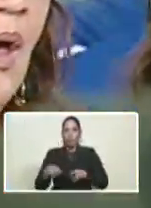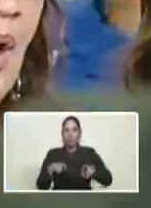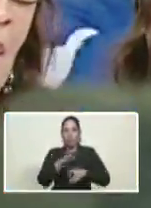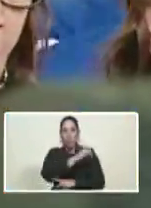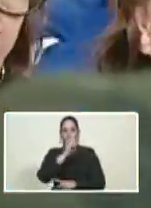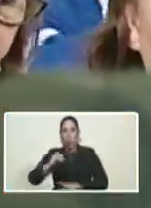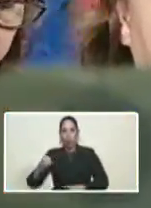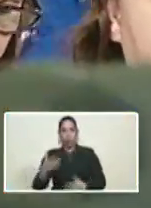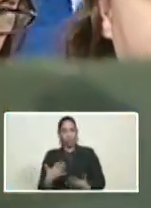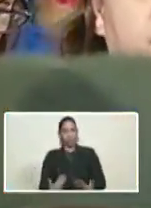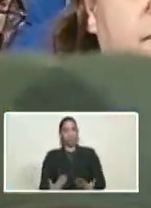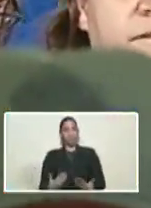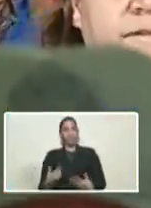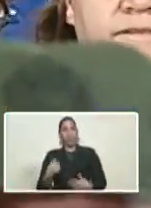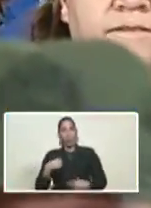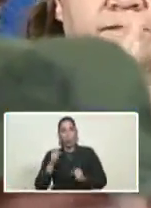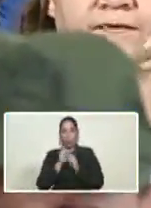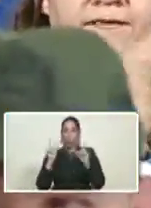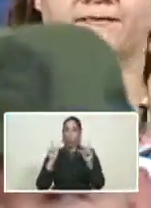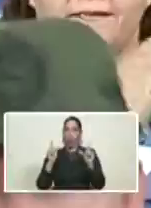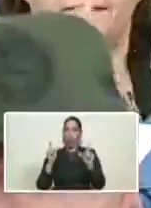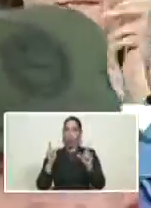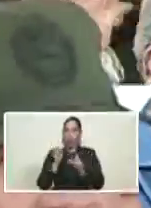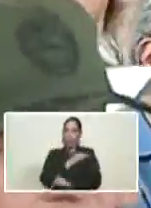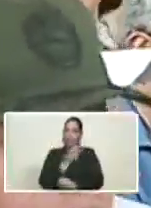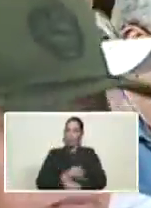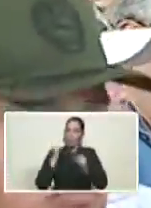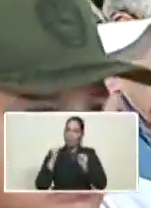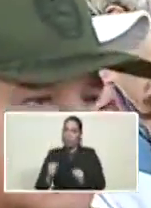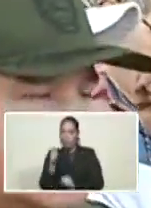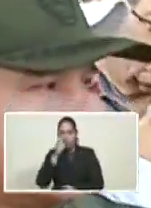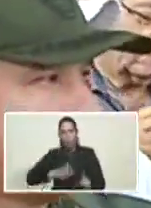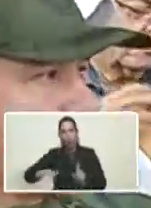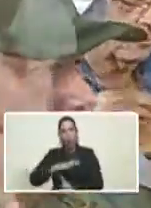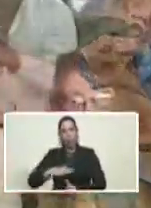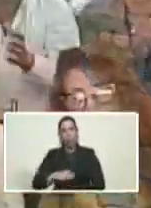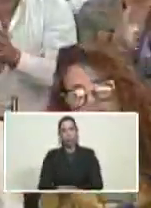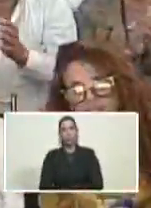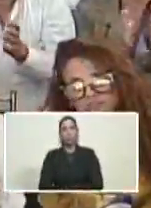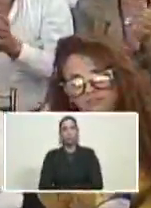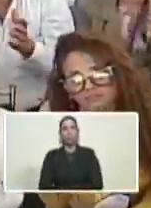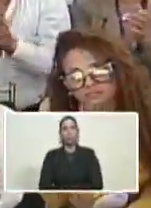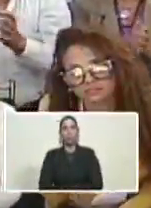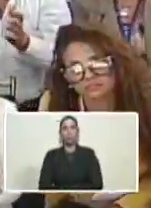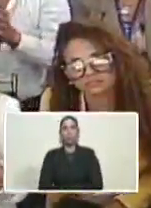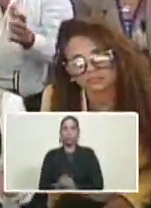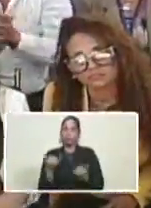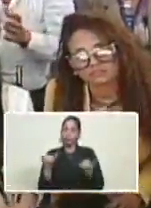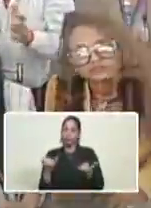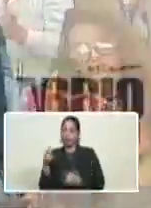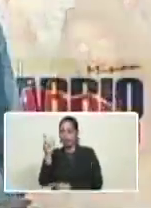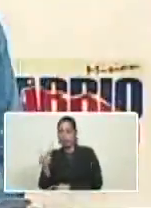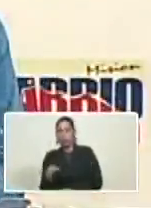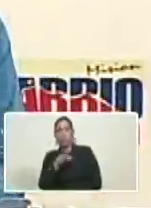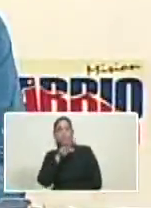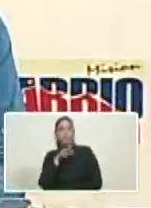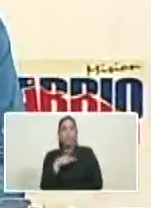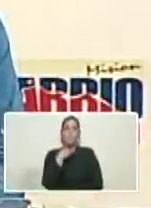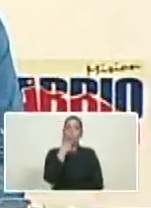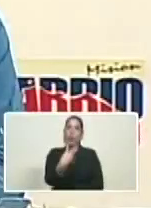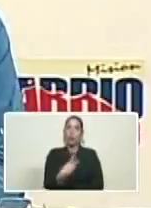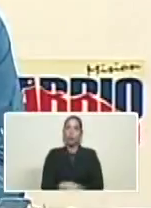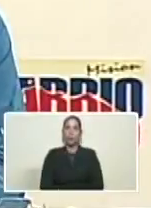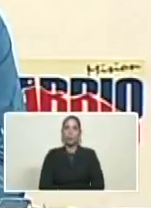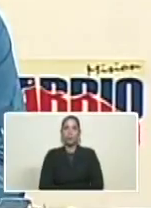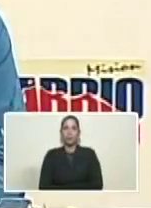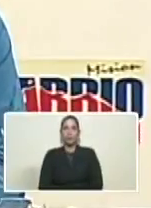Admiro la fuerza del pueblo del Orinoco. Vamos a darle la palabra a esta vocera de